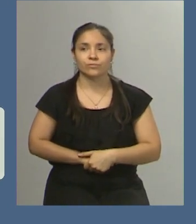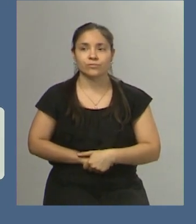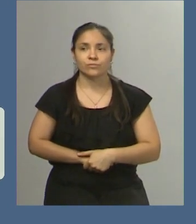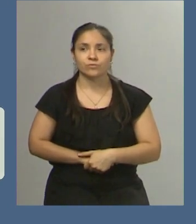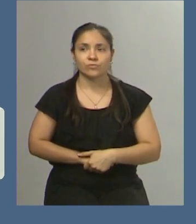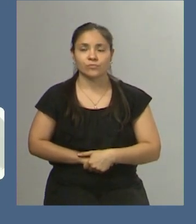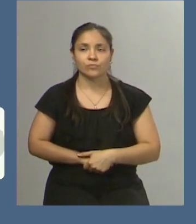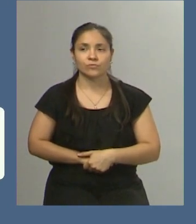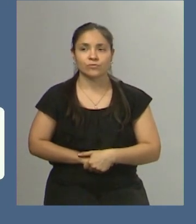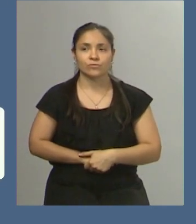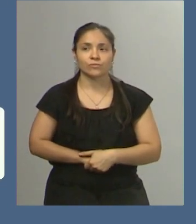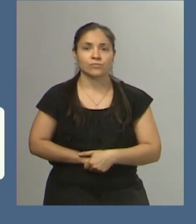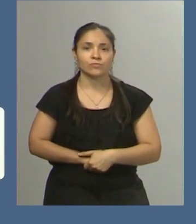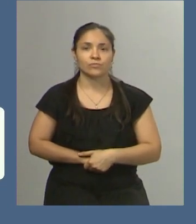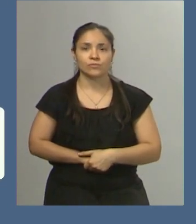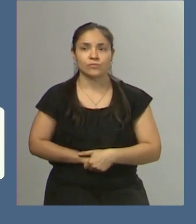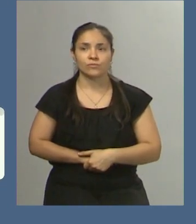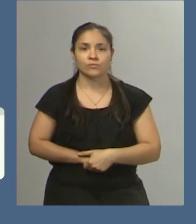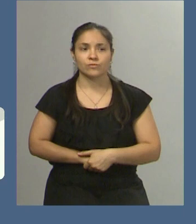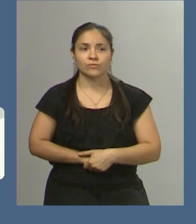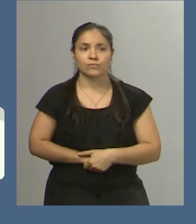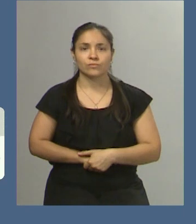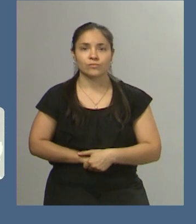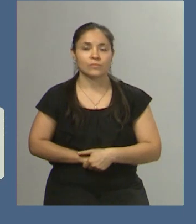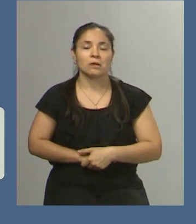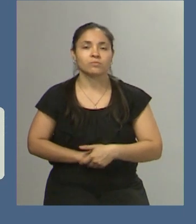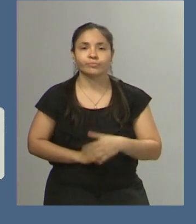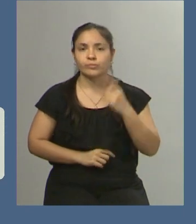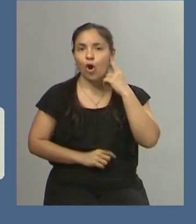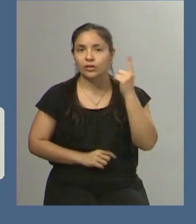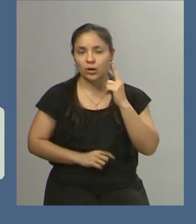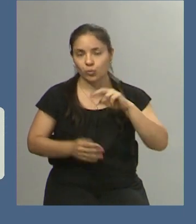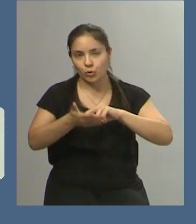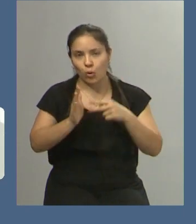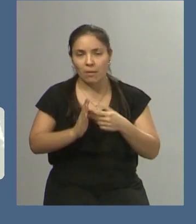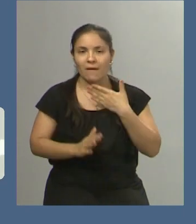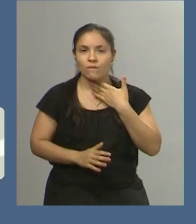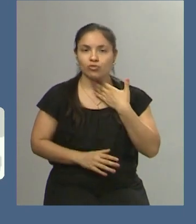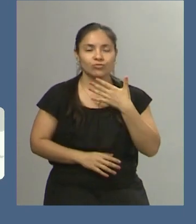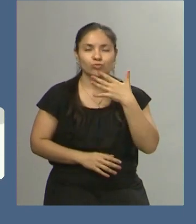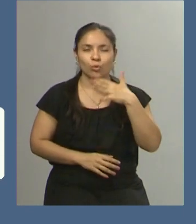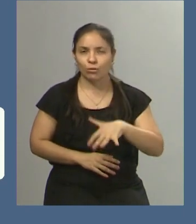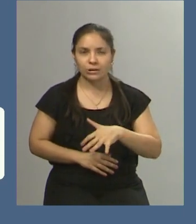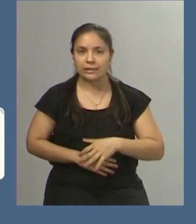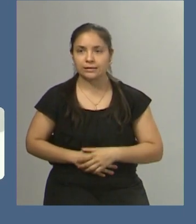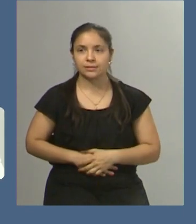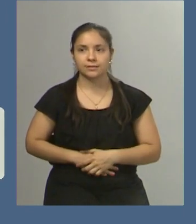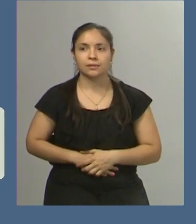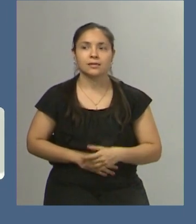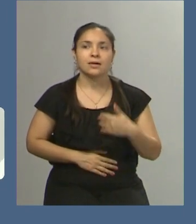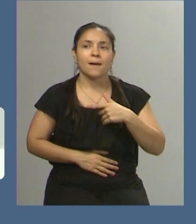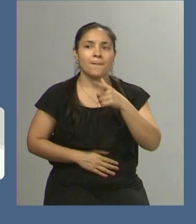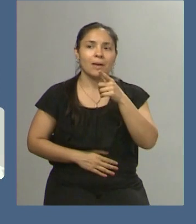no referido a todo el comercio entre los países de la ALADI. Y esa, tengo la impresión, releyendo ahora,